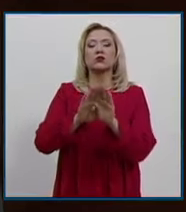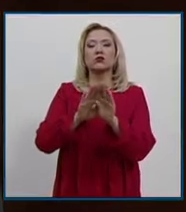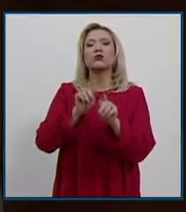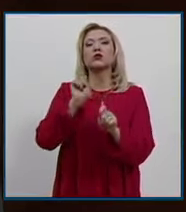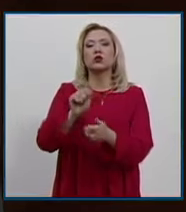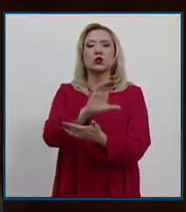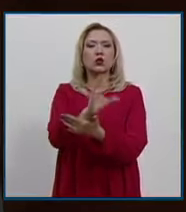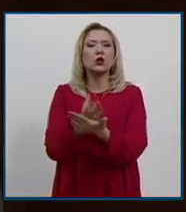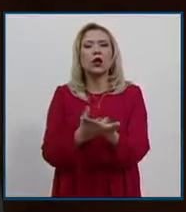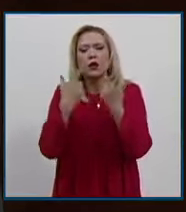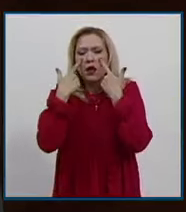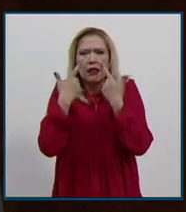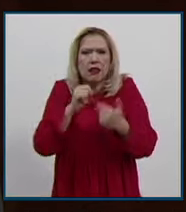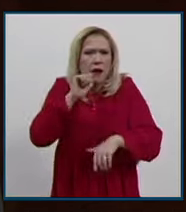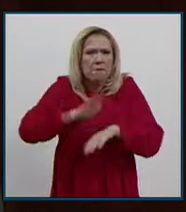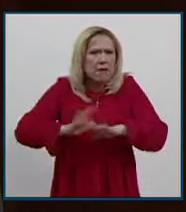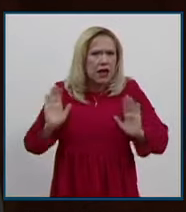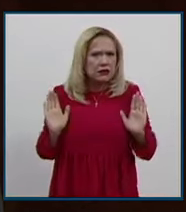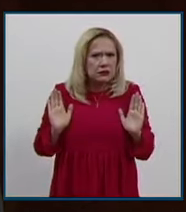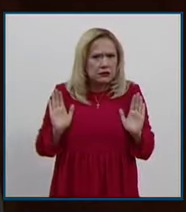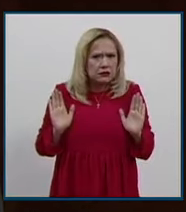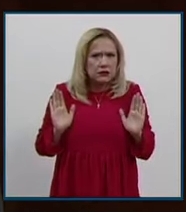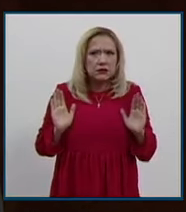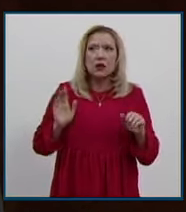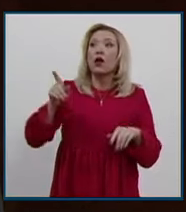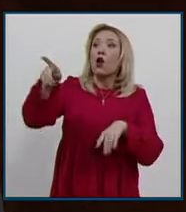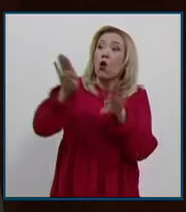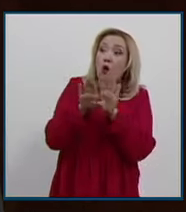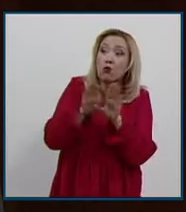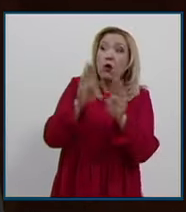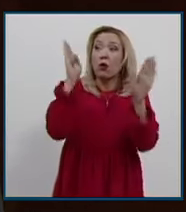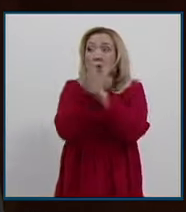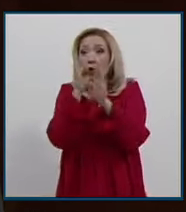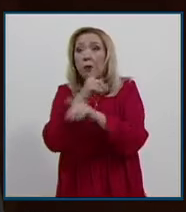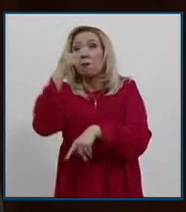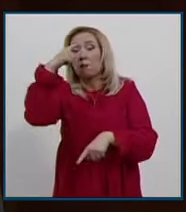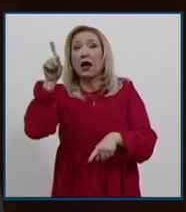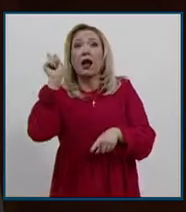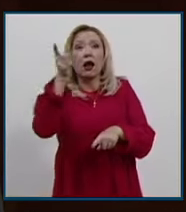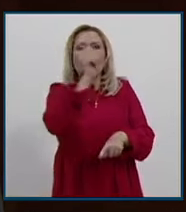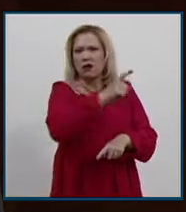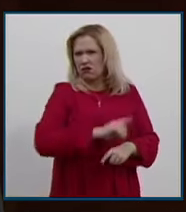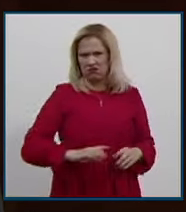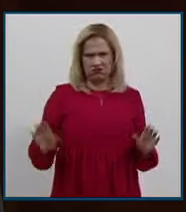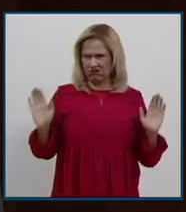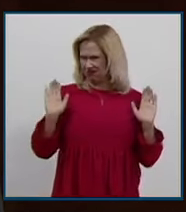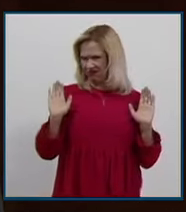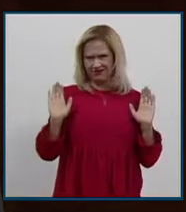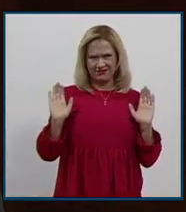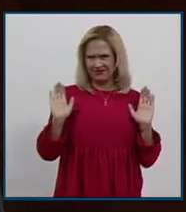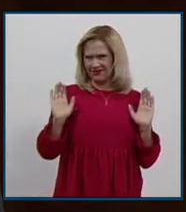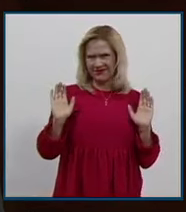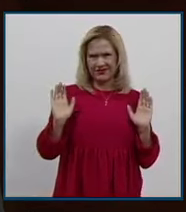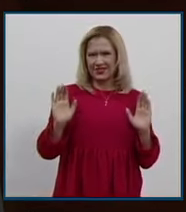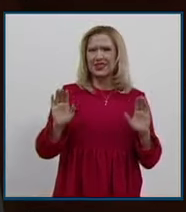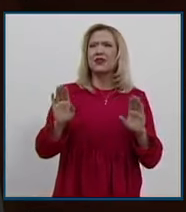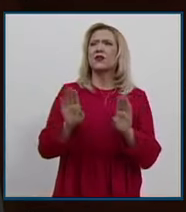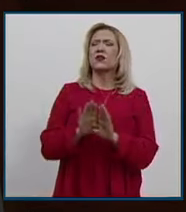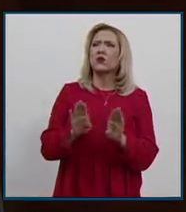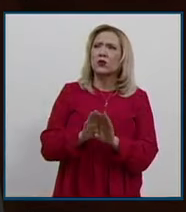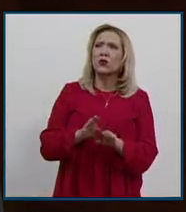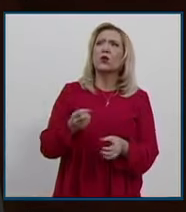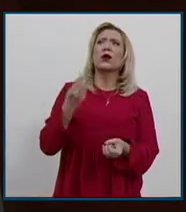nada más no de la inteligencia que se haya utilizado con él ni la forma en que se haya